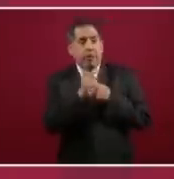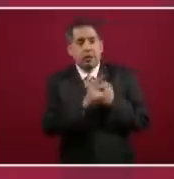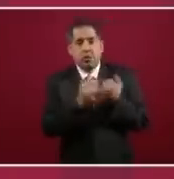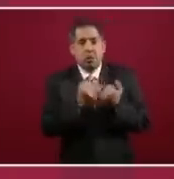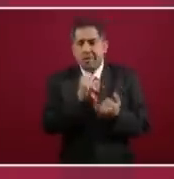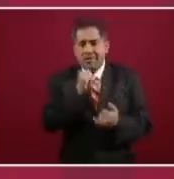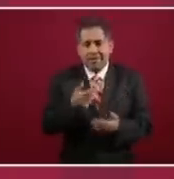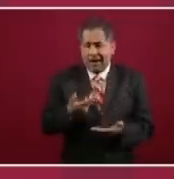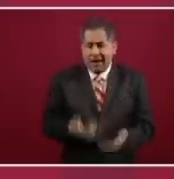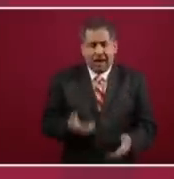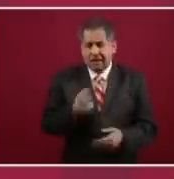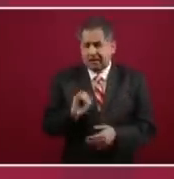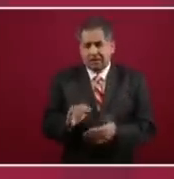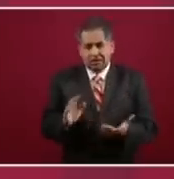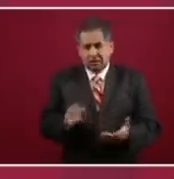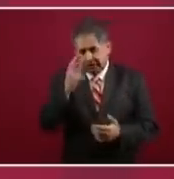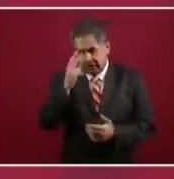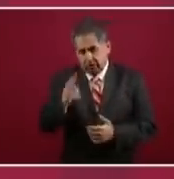desde